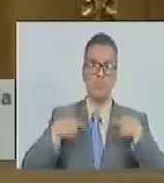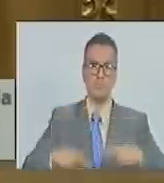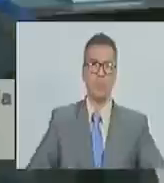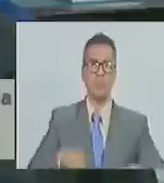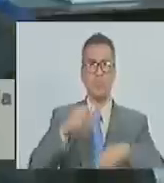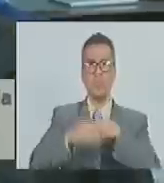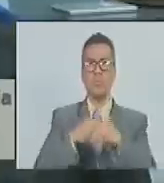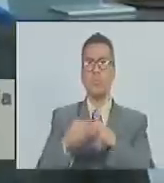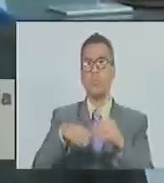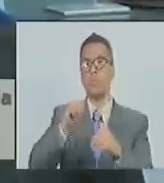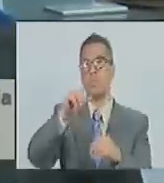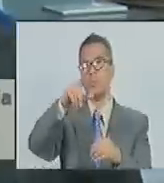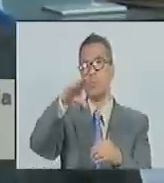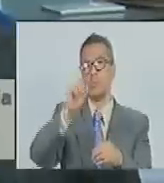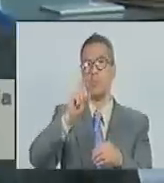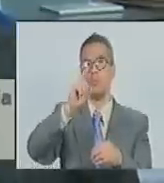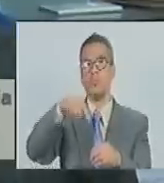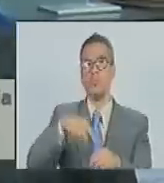lo que hacía